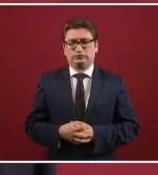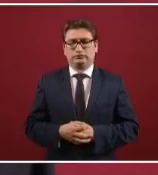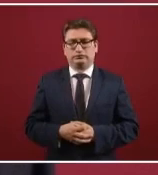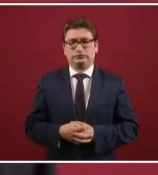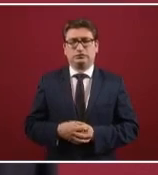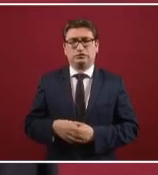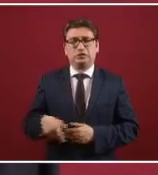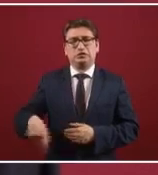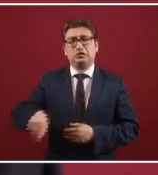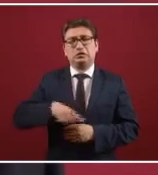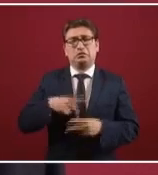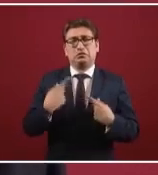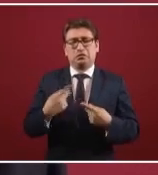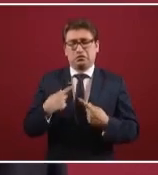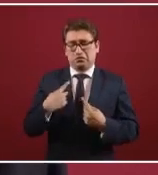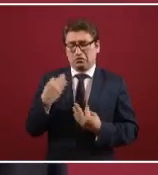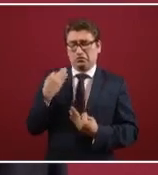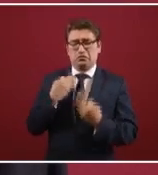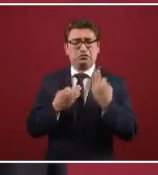de barberos